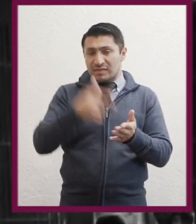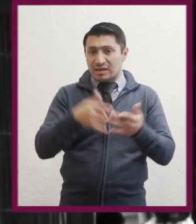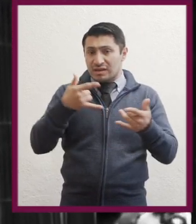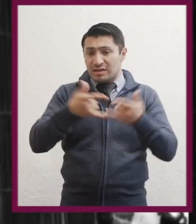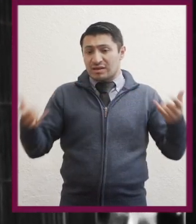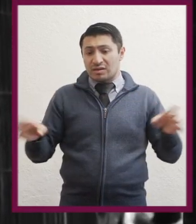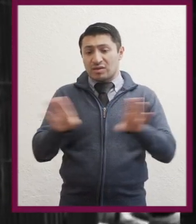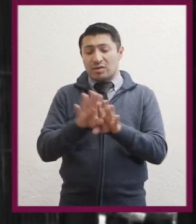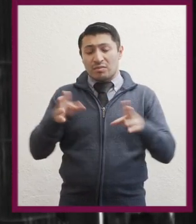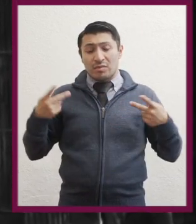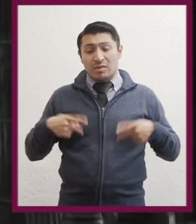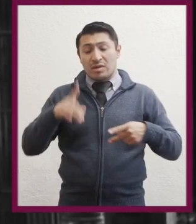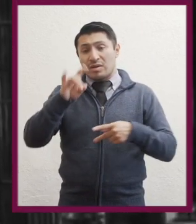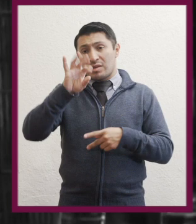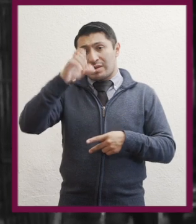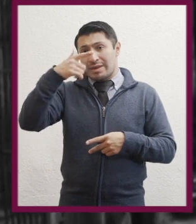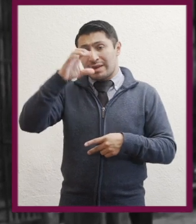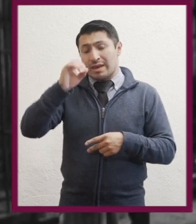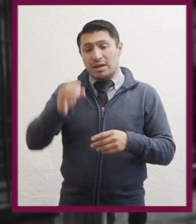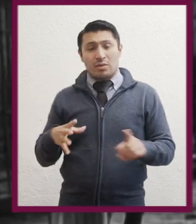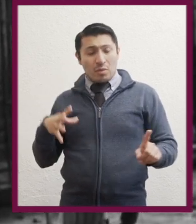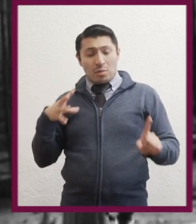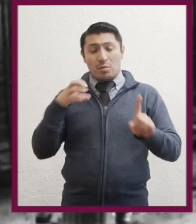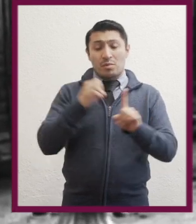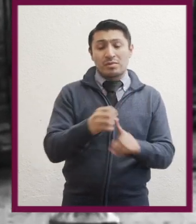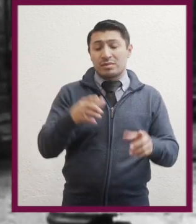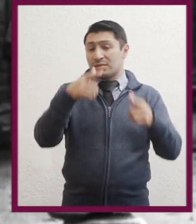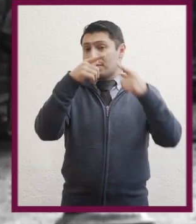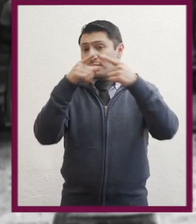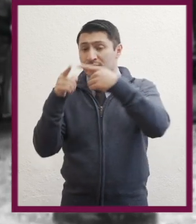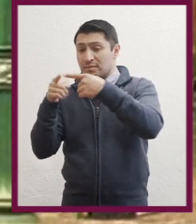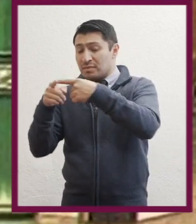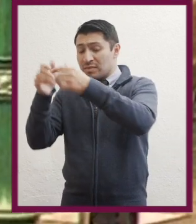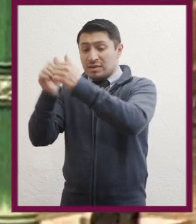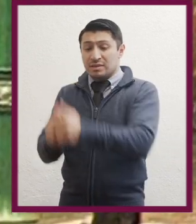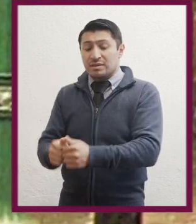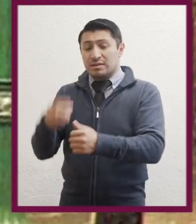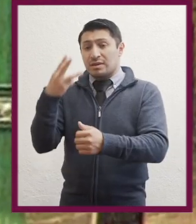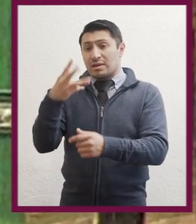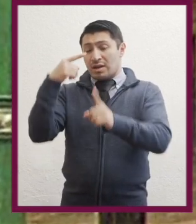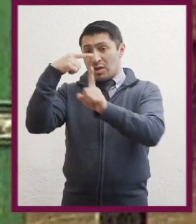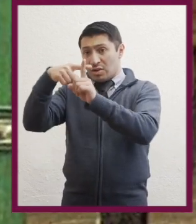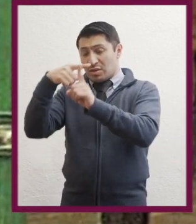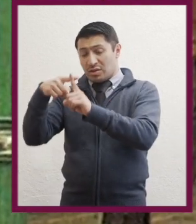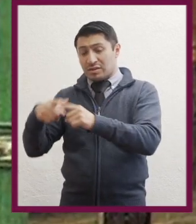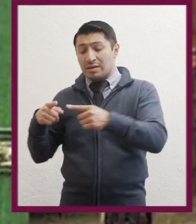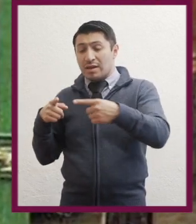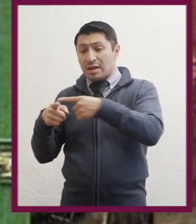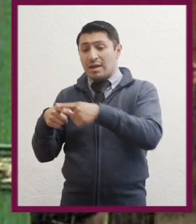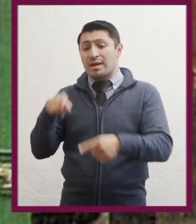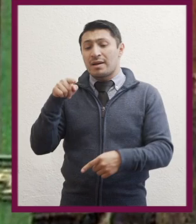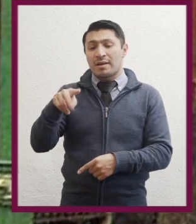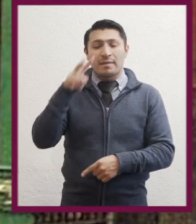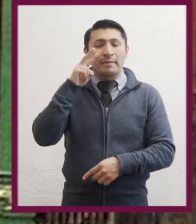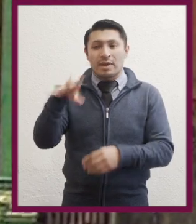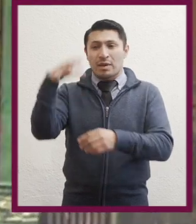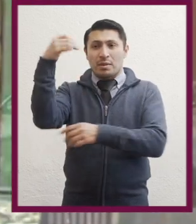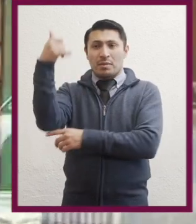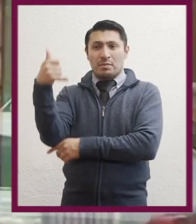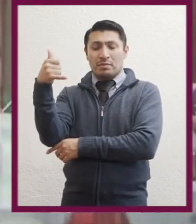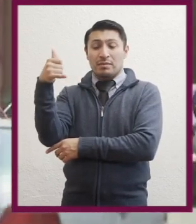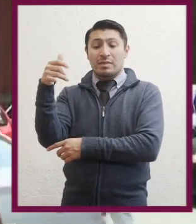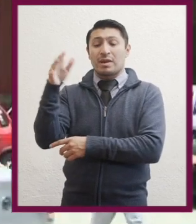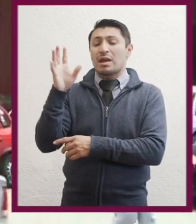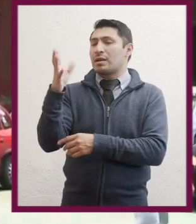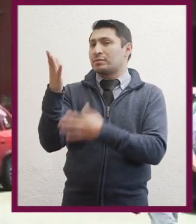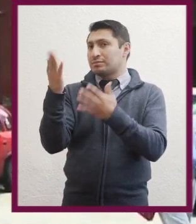popular asocia con el conquistador Diego de Ordaz y permanece en la esquina con 3 cruces, donde la llamativa caseta telefónica